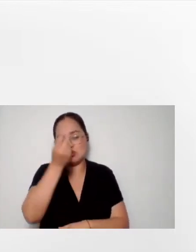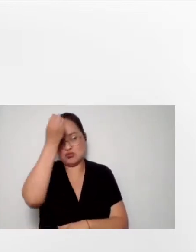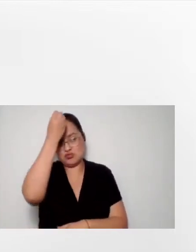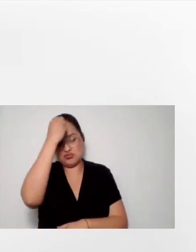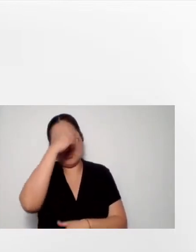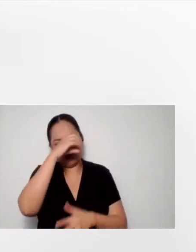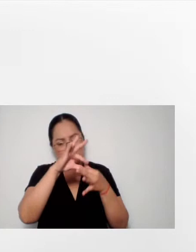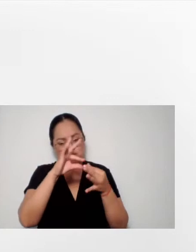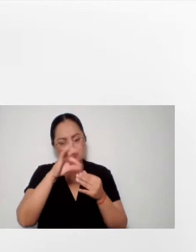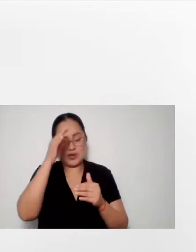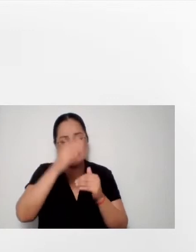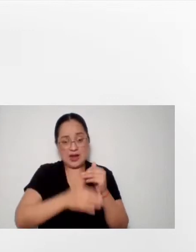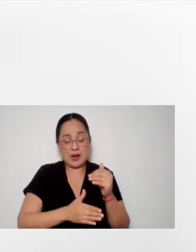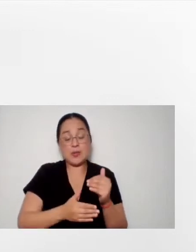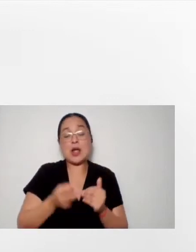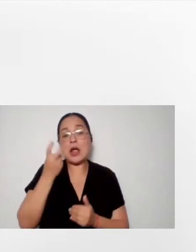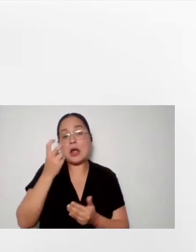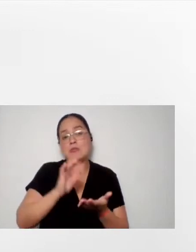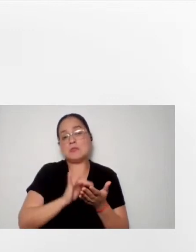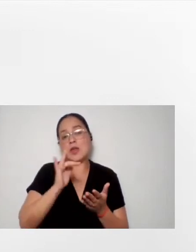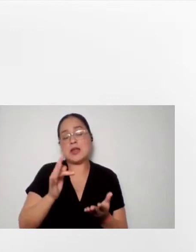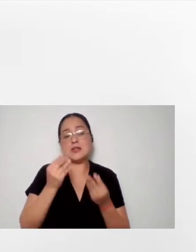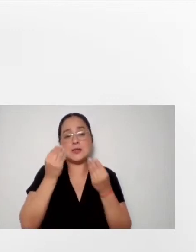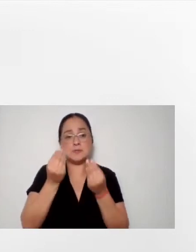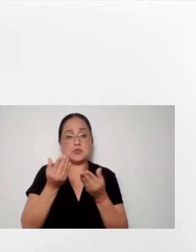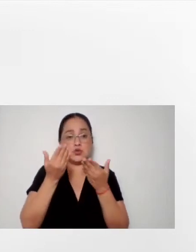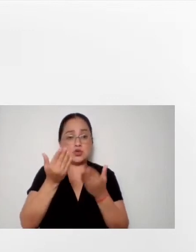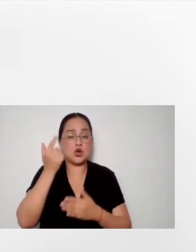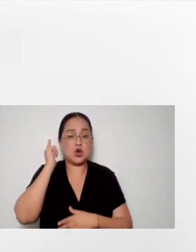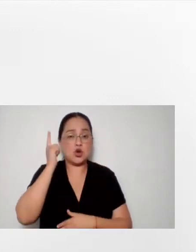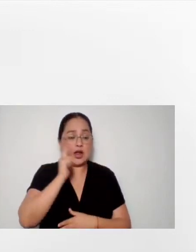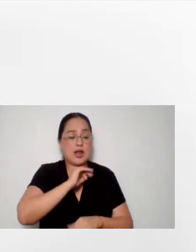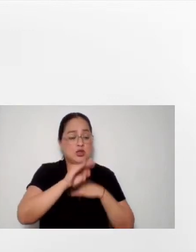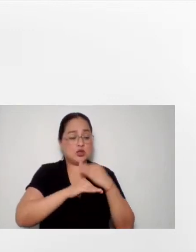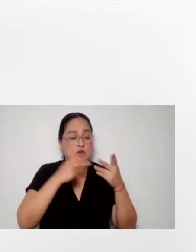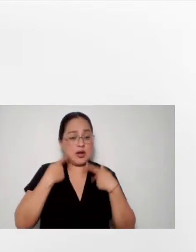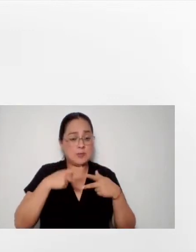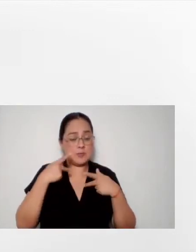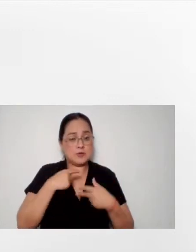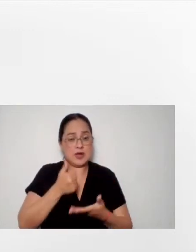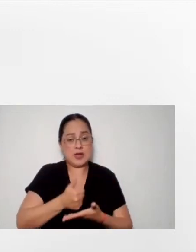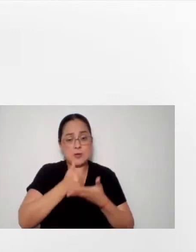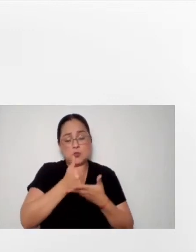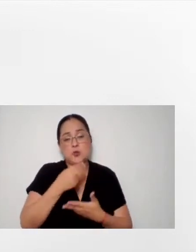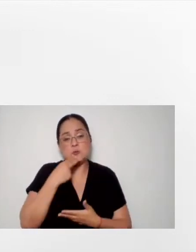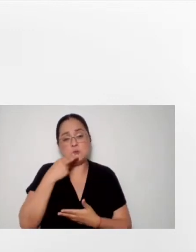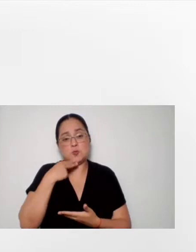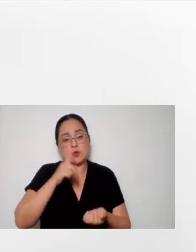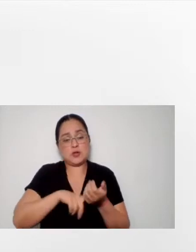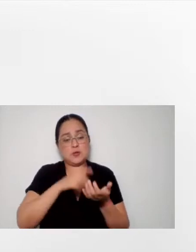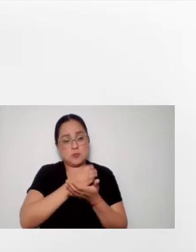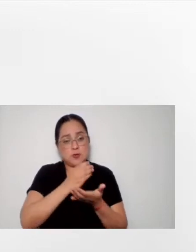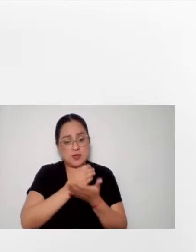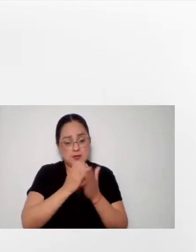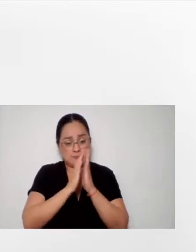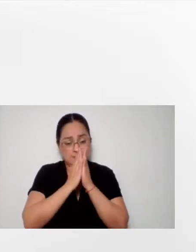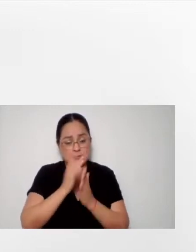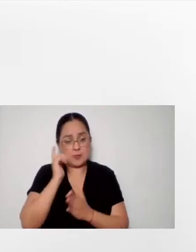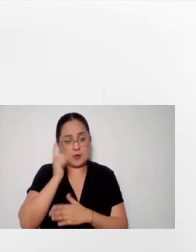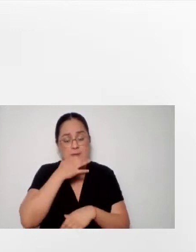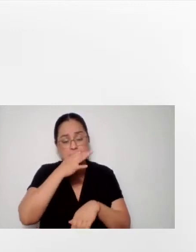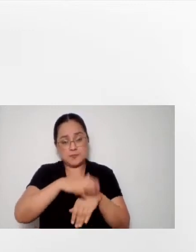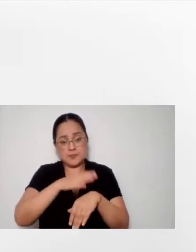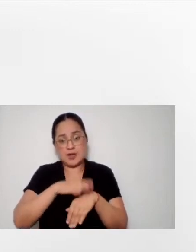muchísimo. Espero que a toda la gente les haya sido de utilidad esta mesa de análisis del cuaderno. Los invitamos a que lo